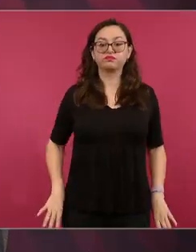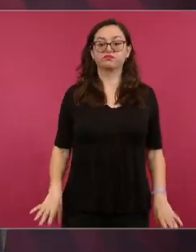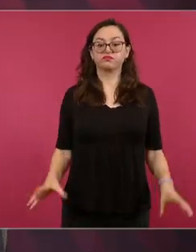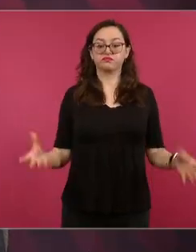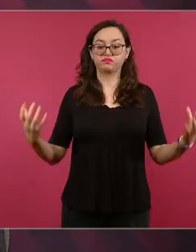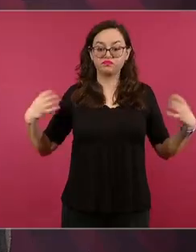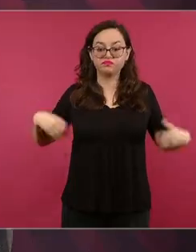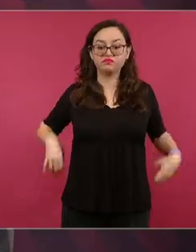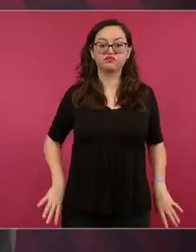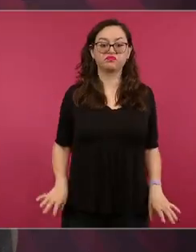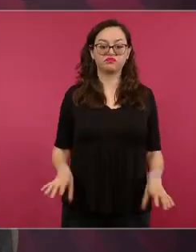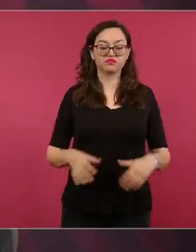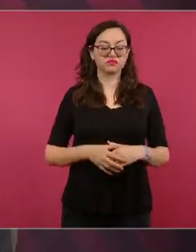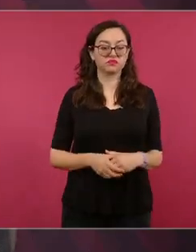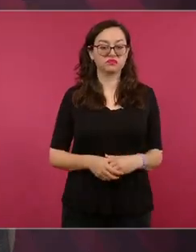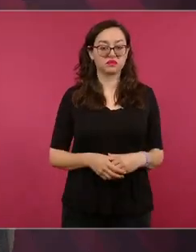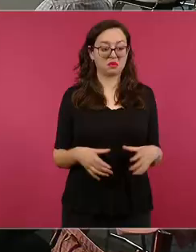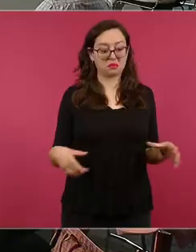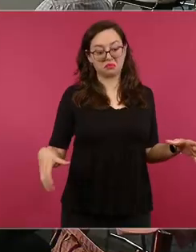una minoría.